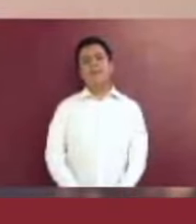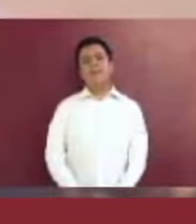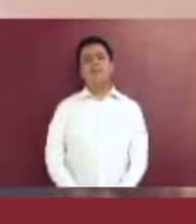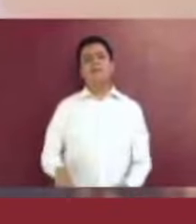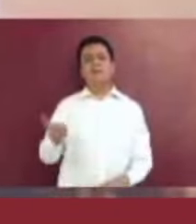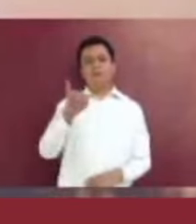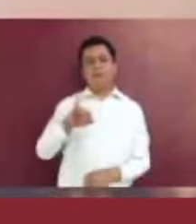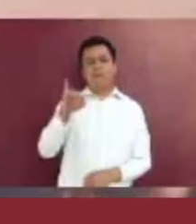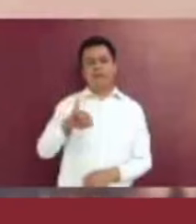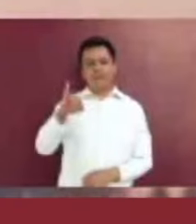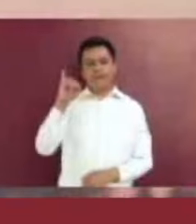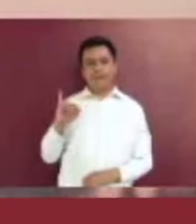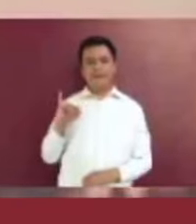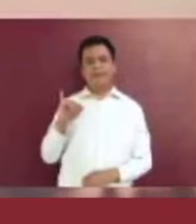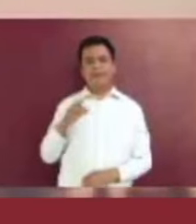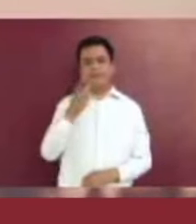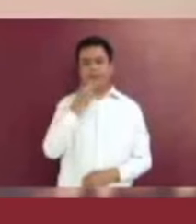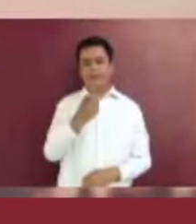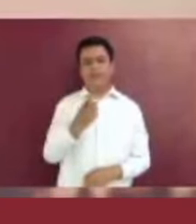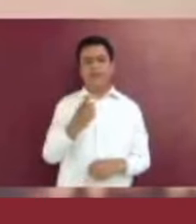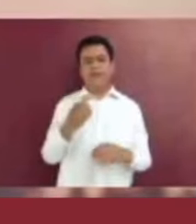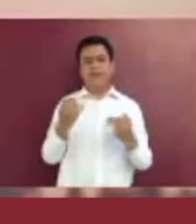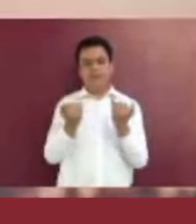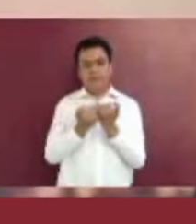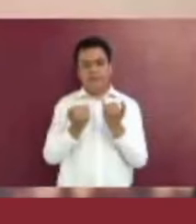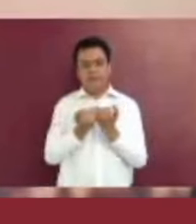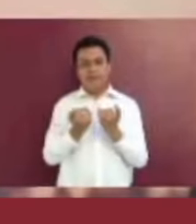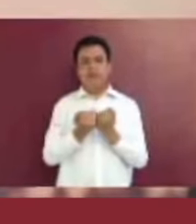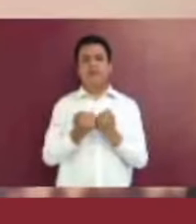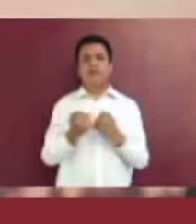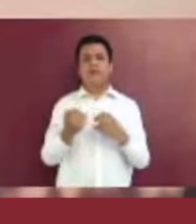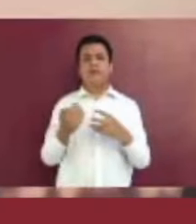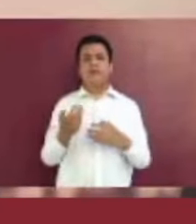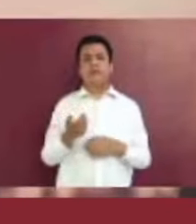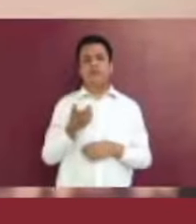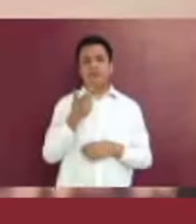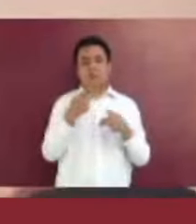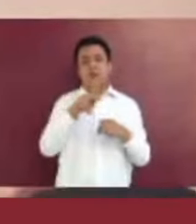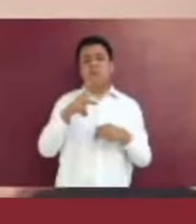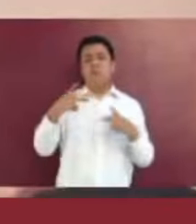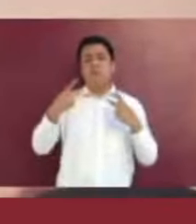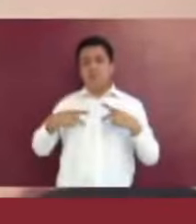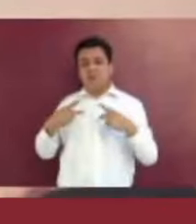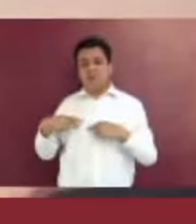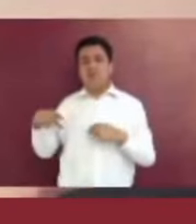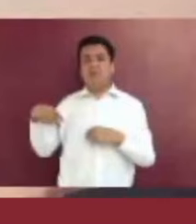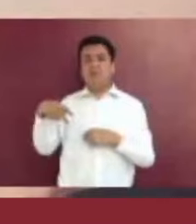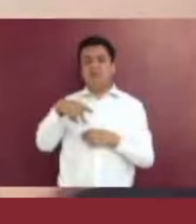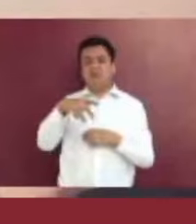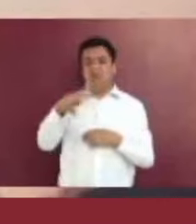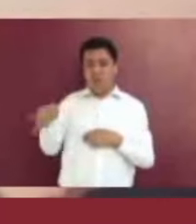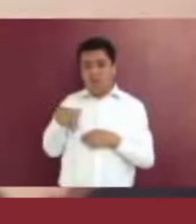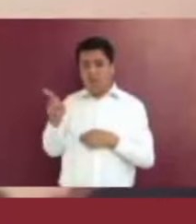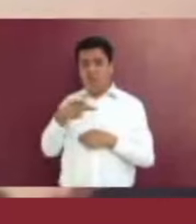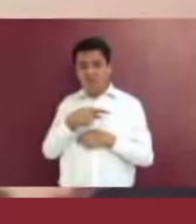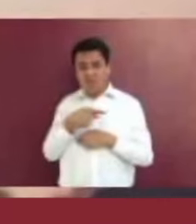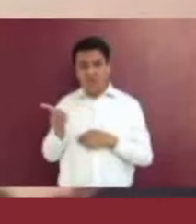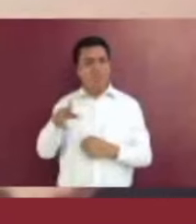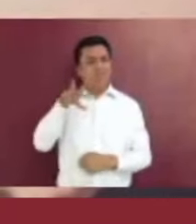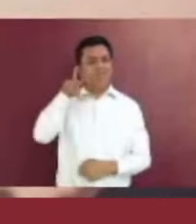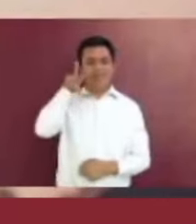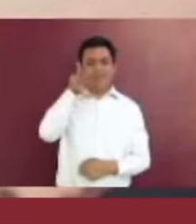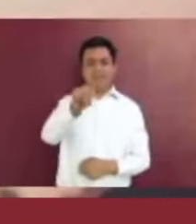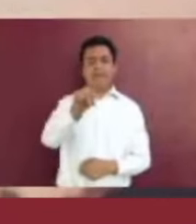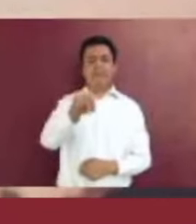el municipio de Tula de Allende en el Estado de Hidalgo y con ello mejorar la vida de todos los mexicanos y mexicanas